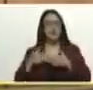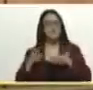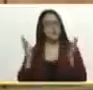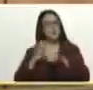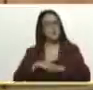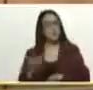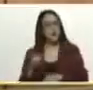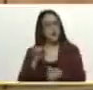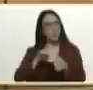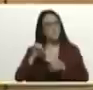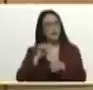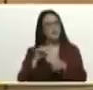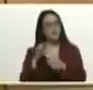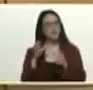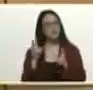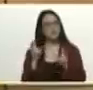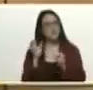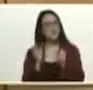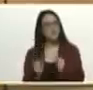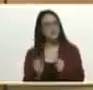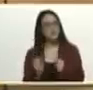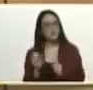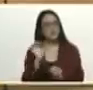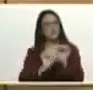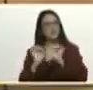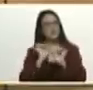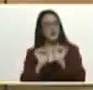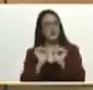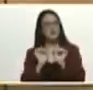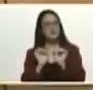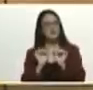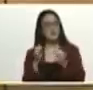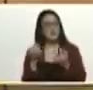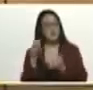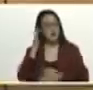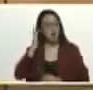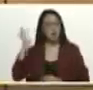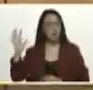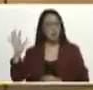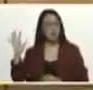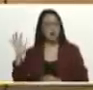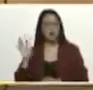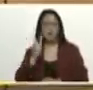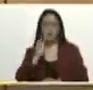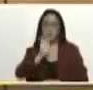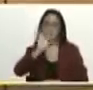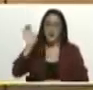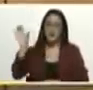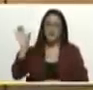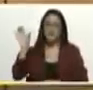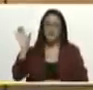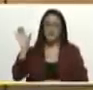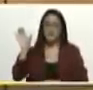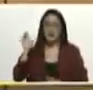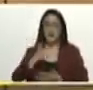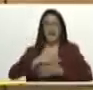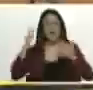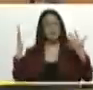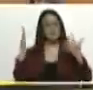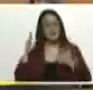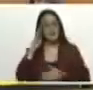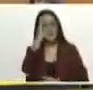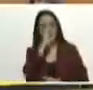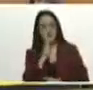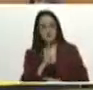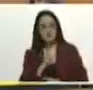La cooperación en seguridad, en defensa. Es una locura. Dos países, uno gigante, Brasil, y otro un poco